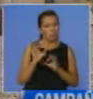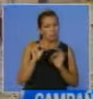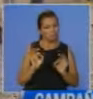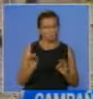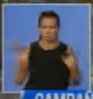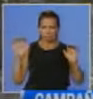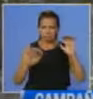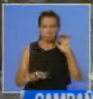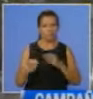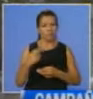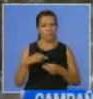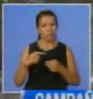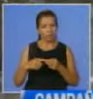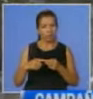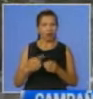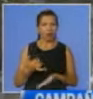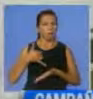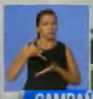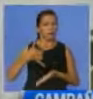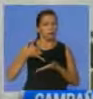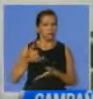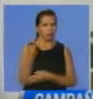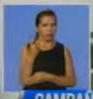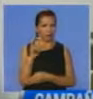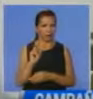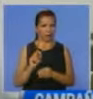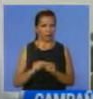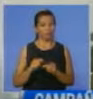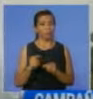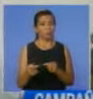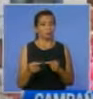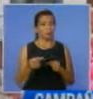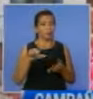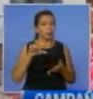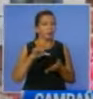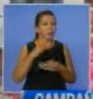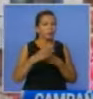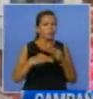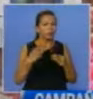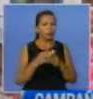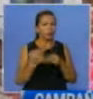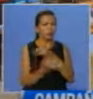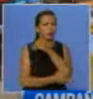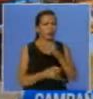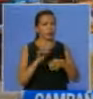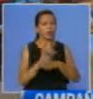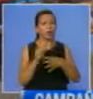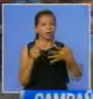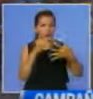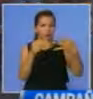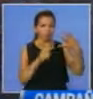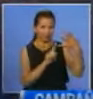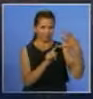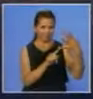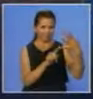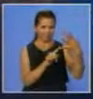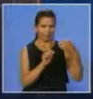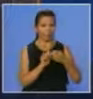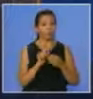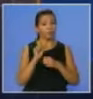mundo, ubicando al sector turístico en el cuarto puesto como generador de divisas para el país. En 2013, el Ecuador